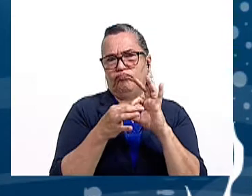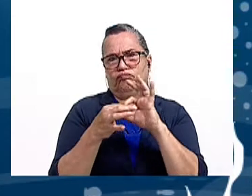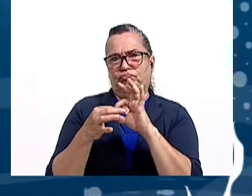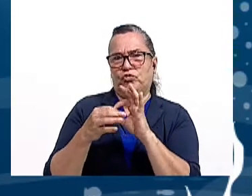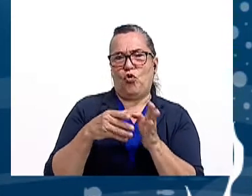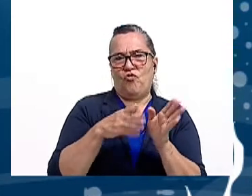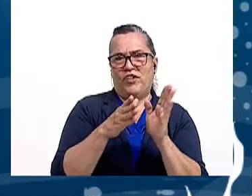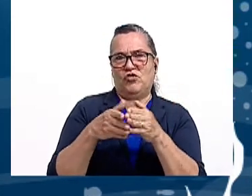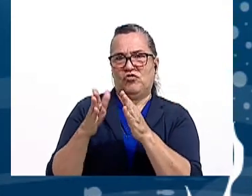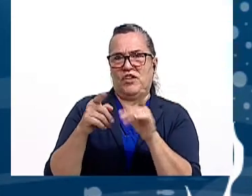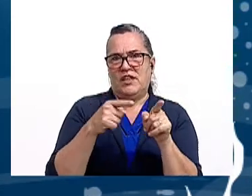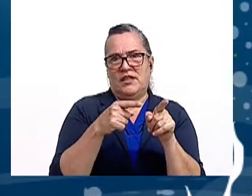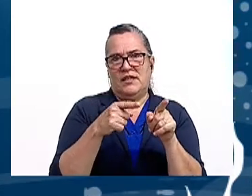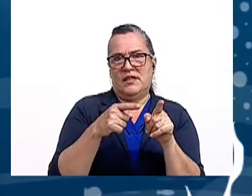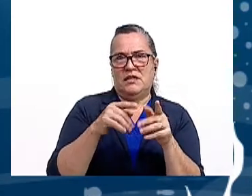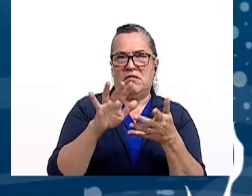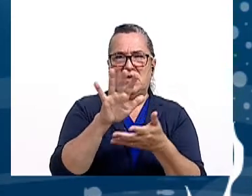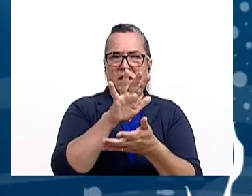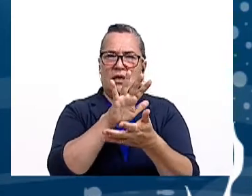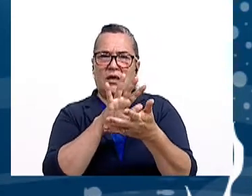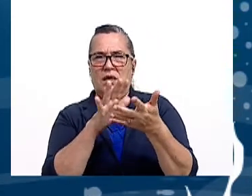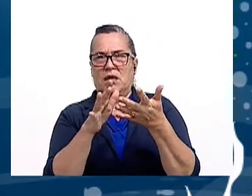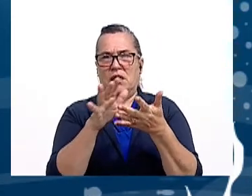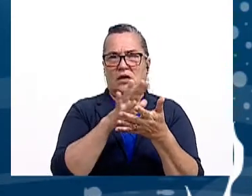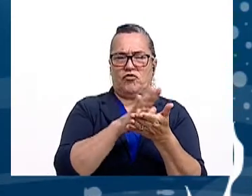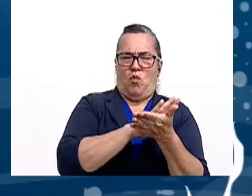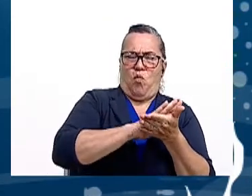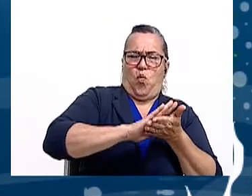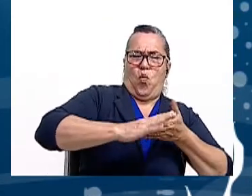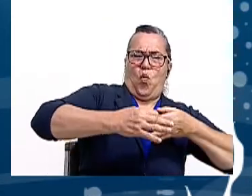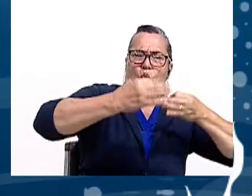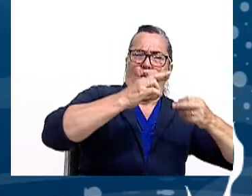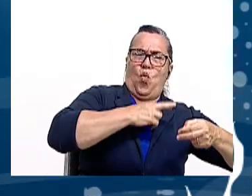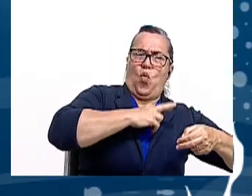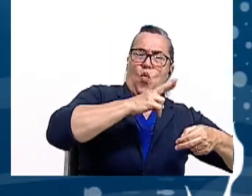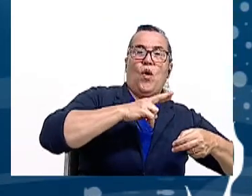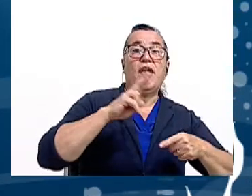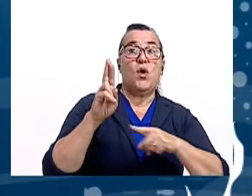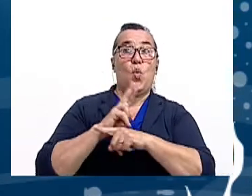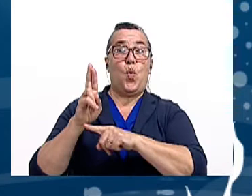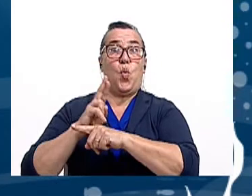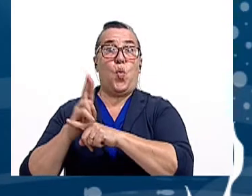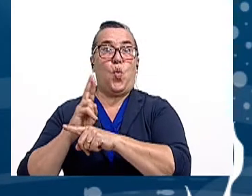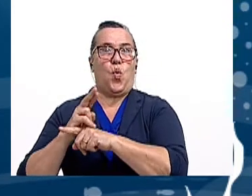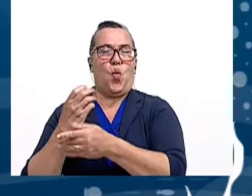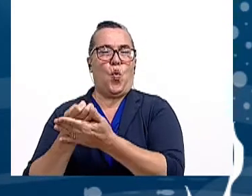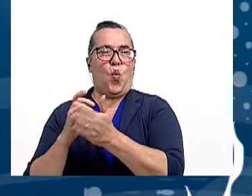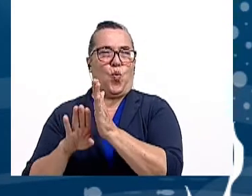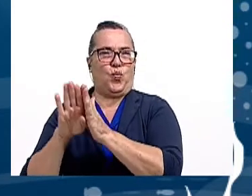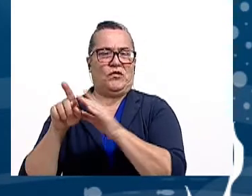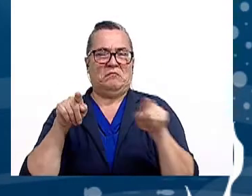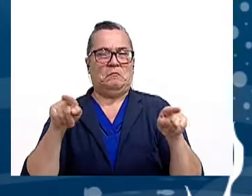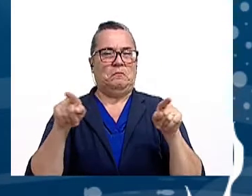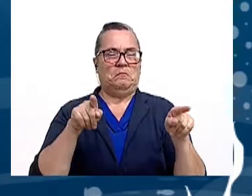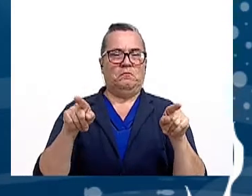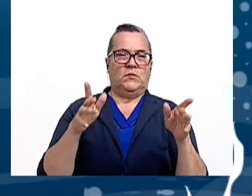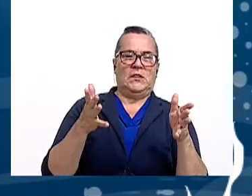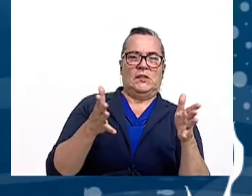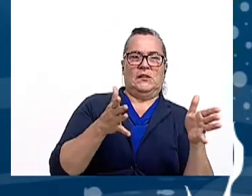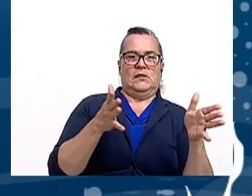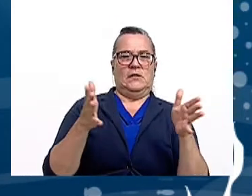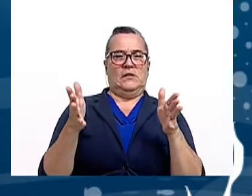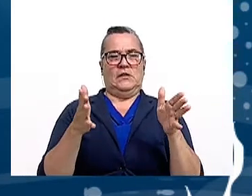corrientes, va a estar ambivalente entre el puritanismo y el utilitarismo. Podemos ver la parte